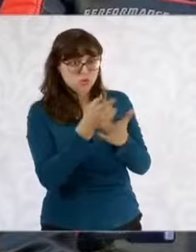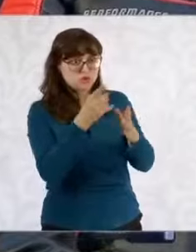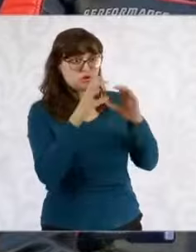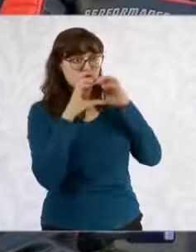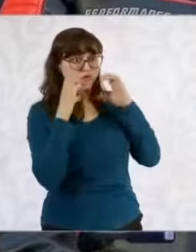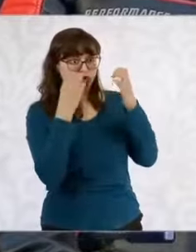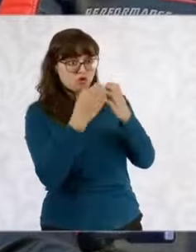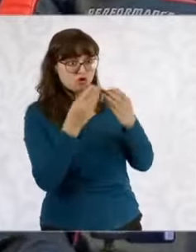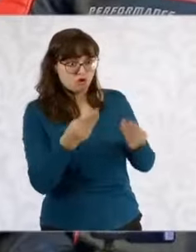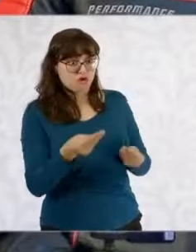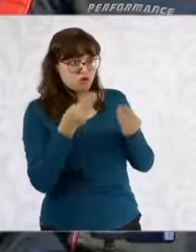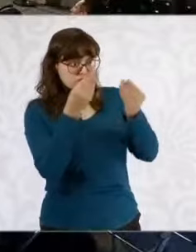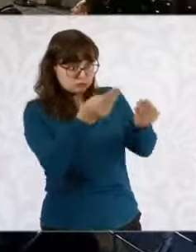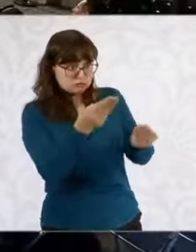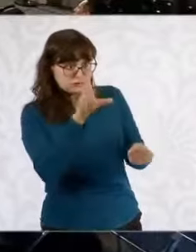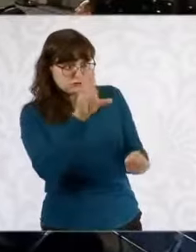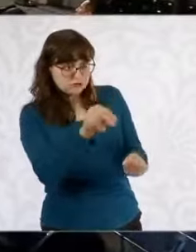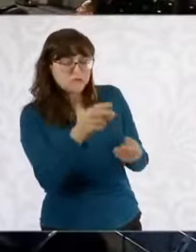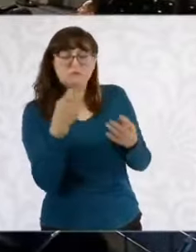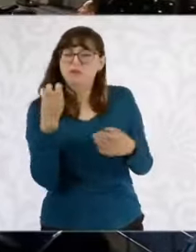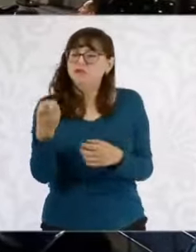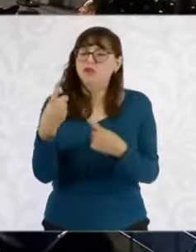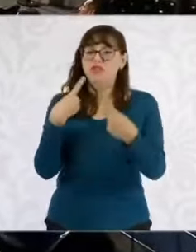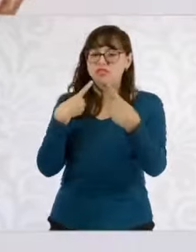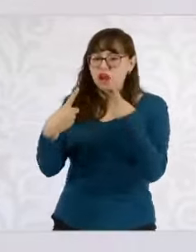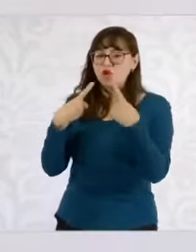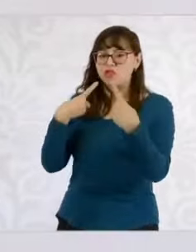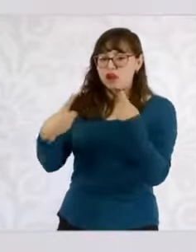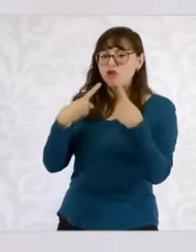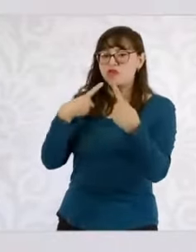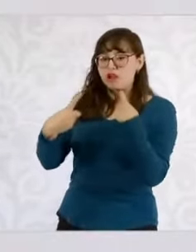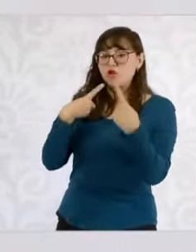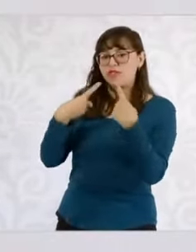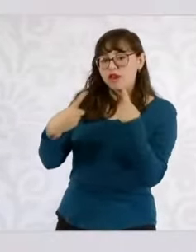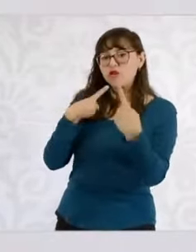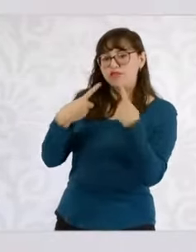Congreso, la Vamos a estar solicitud en de estos. diálogo, diálogo, diálogo, diálogo. Ok, presidente.